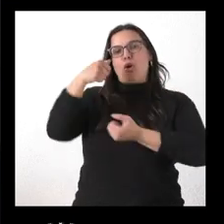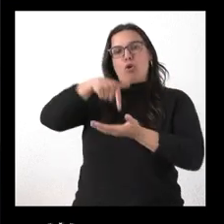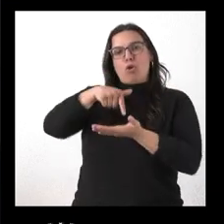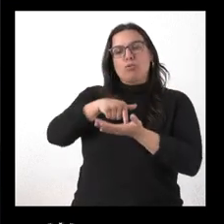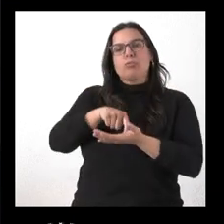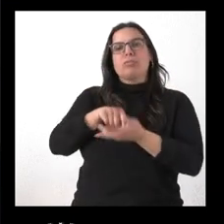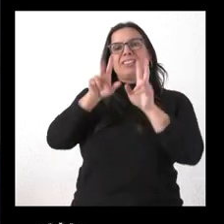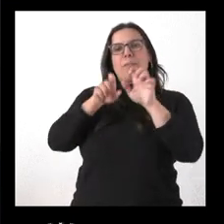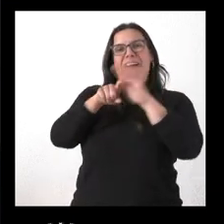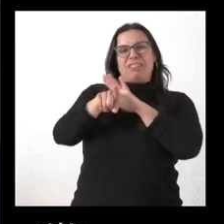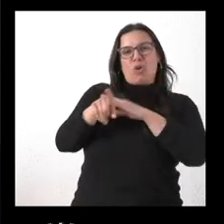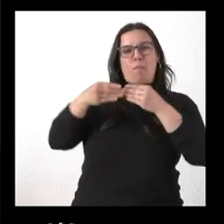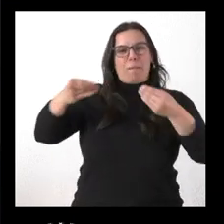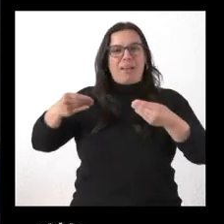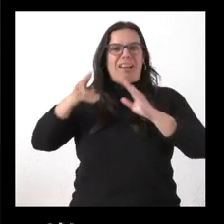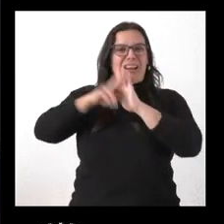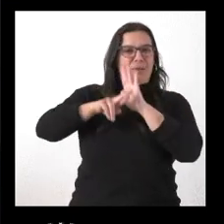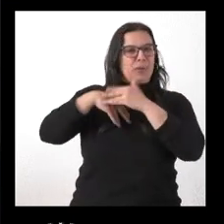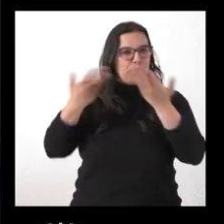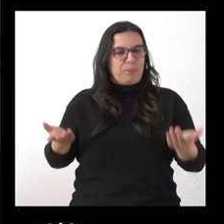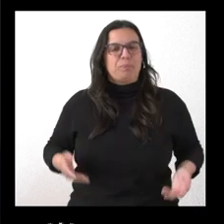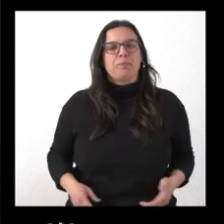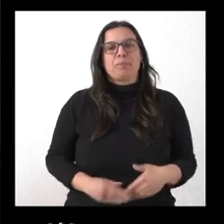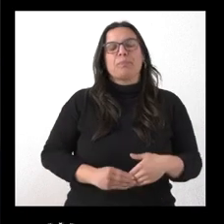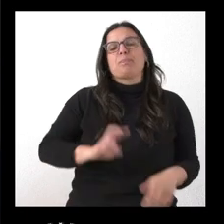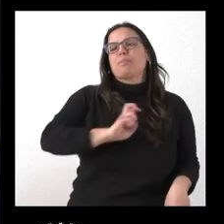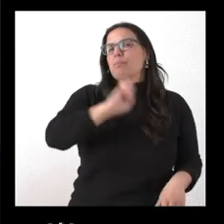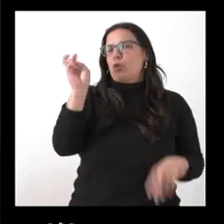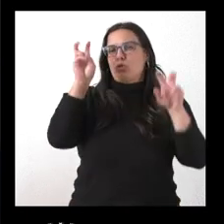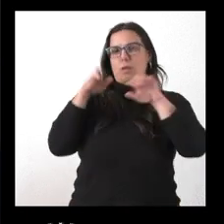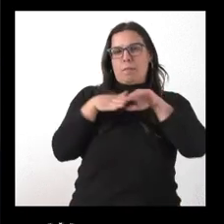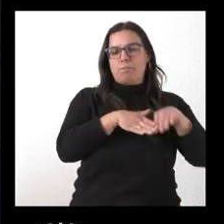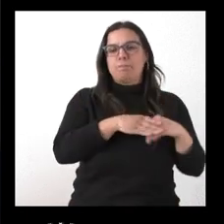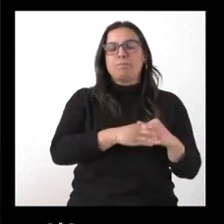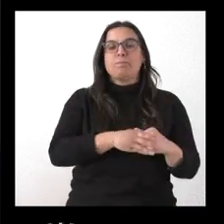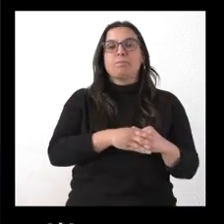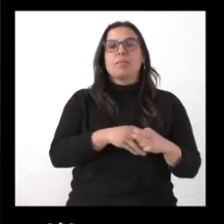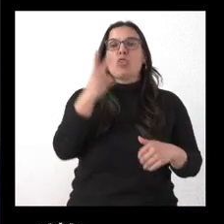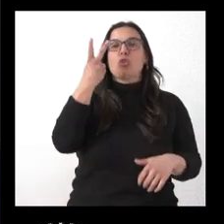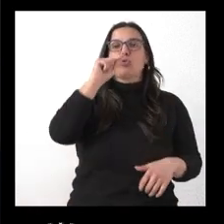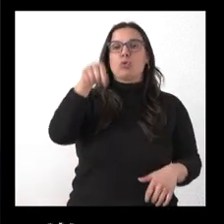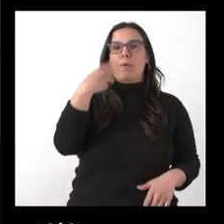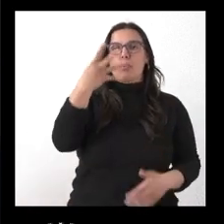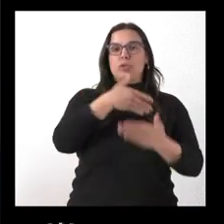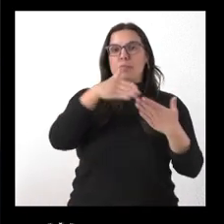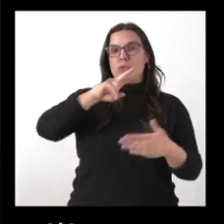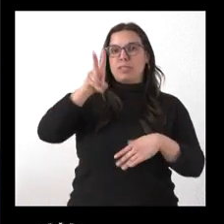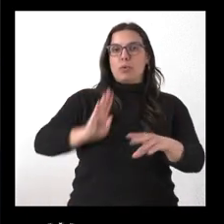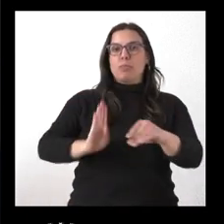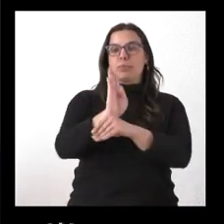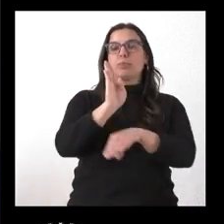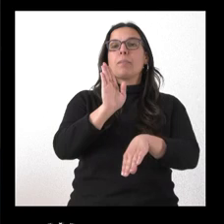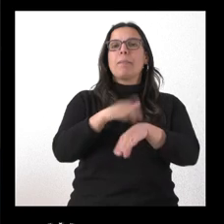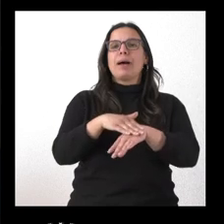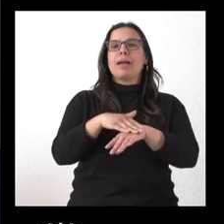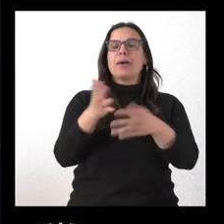burocráticos o más reglamentarios en otro orden de cosas destinamos 2,4 millones de euros a una subvención para